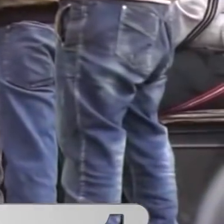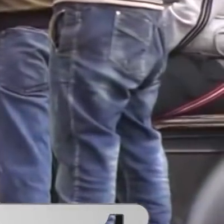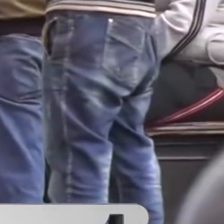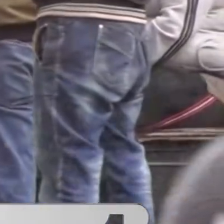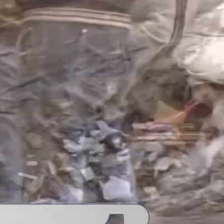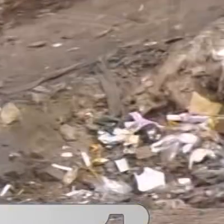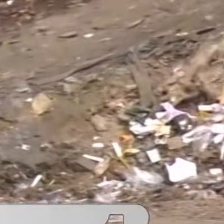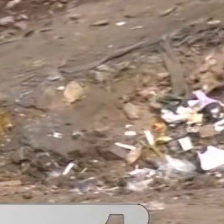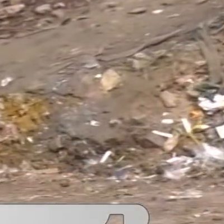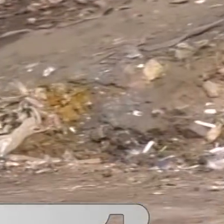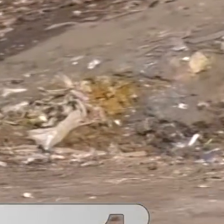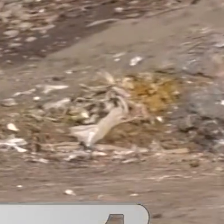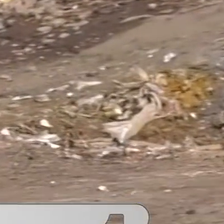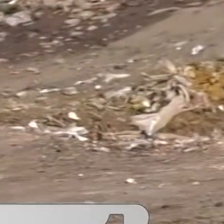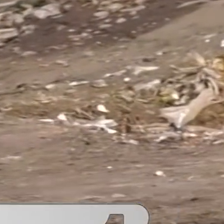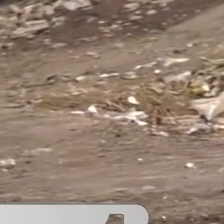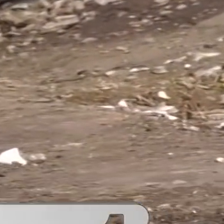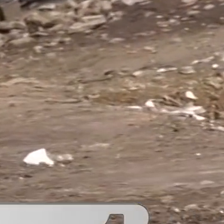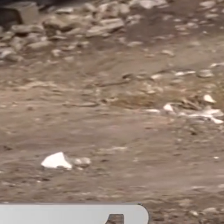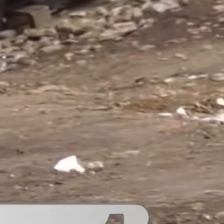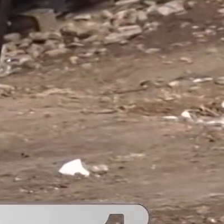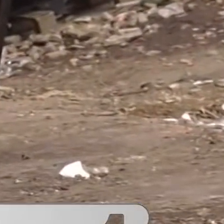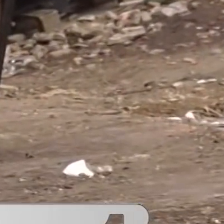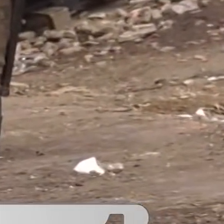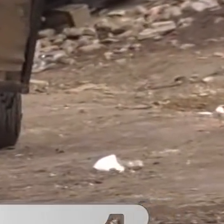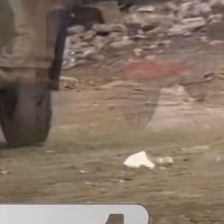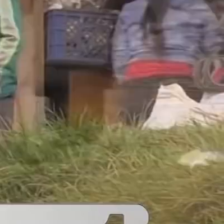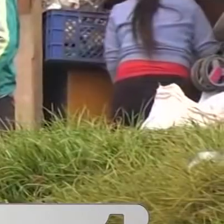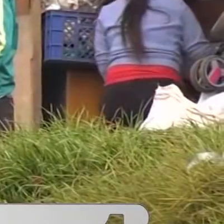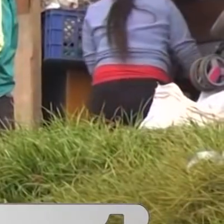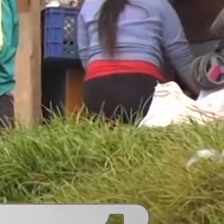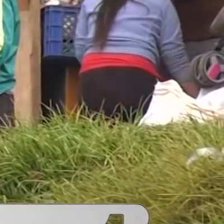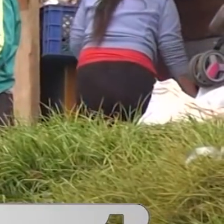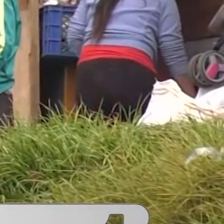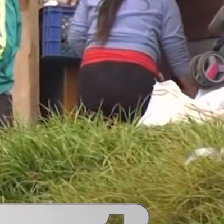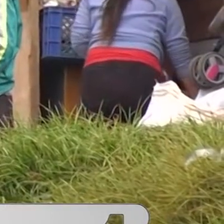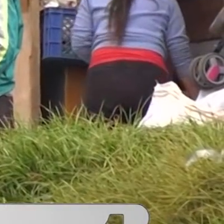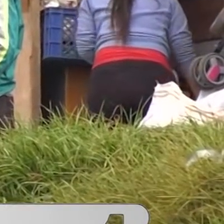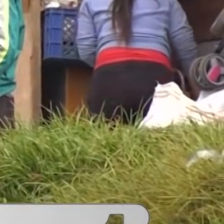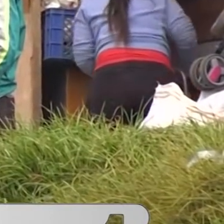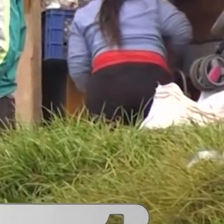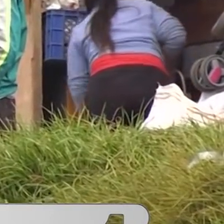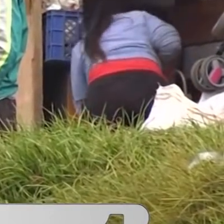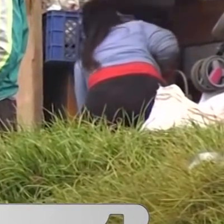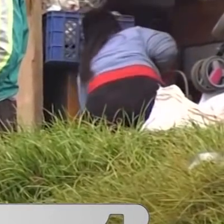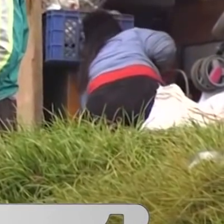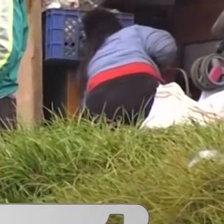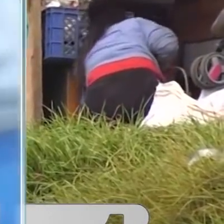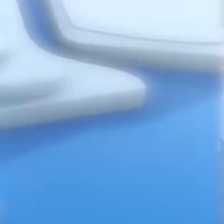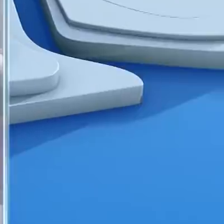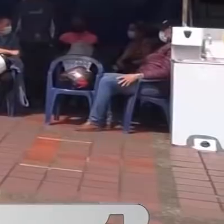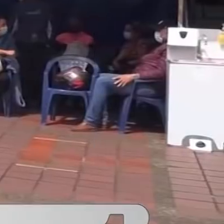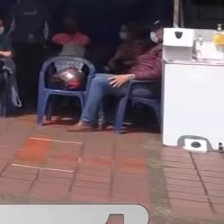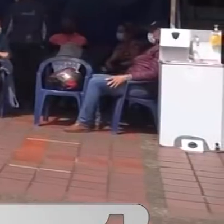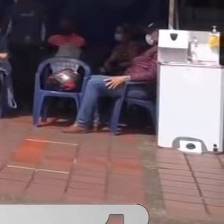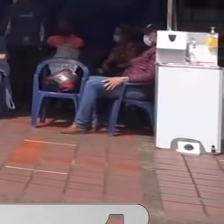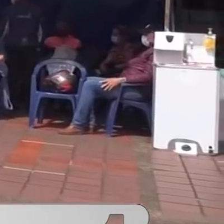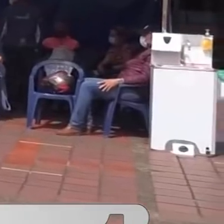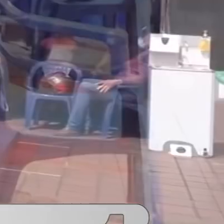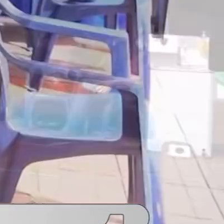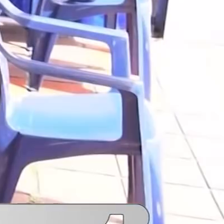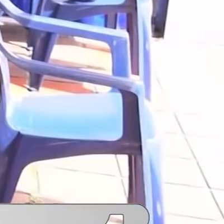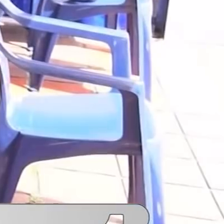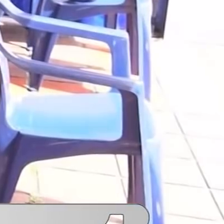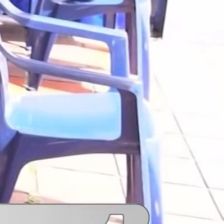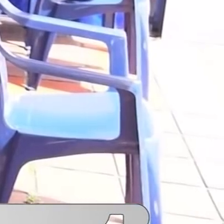de Bogotá. Más de 400 personas llevan habitando terreno desde hace un año. Habilitan